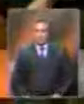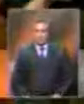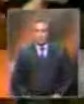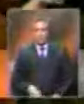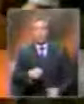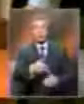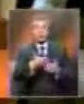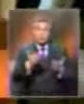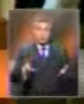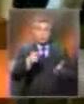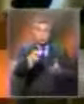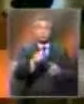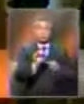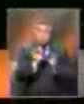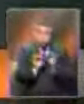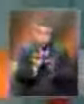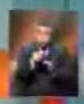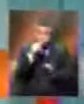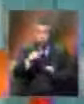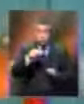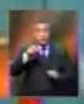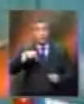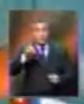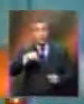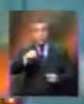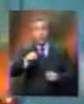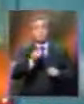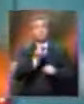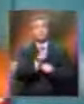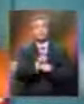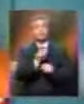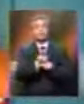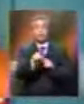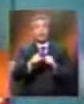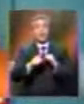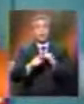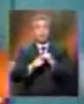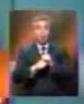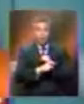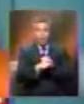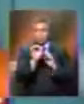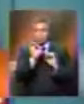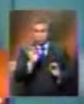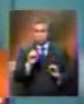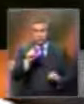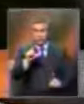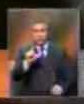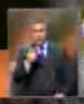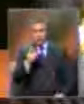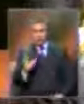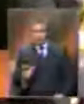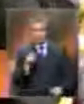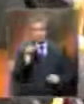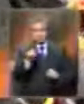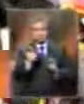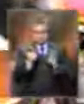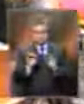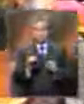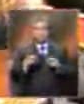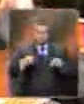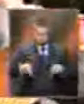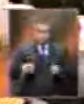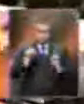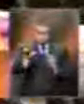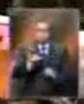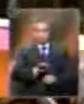A juicio de estos papás, el papel de la profesora de biología ha sido clave. Es una maestra porque ha logrado de que